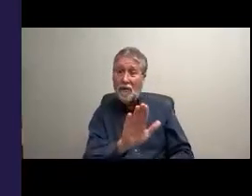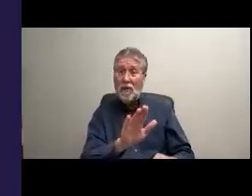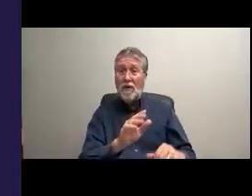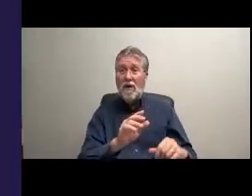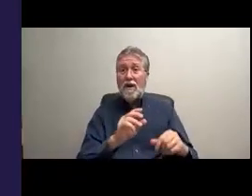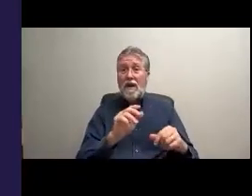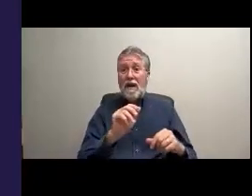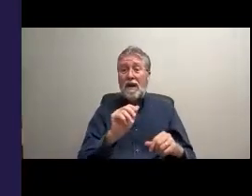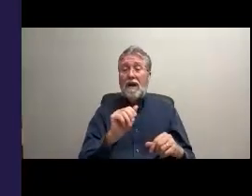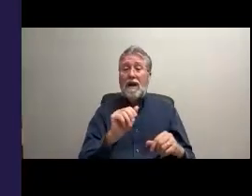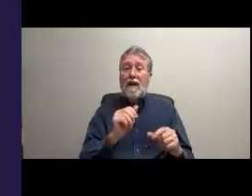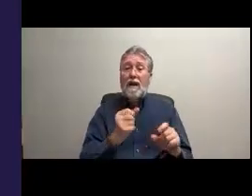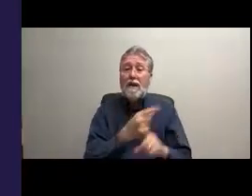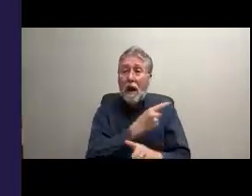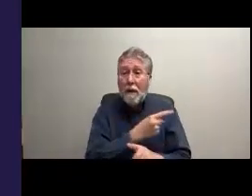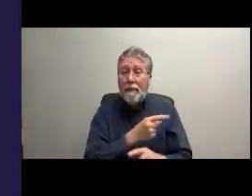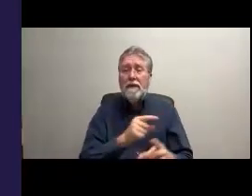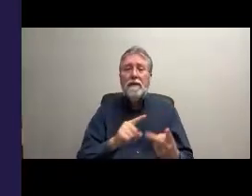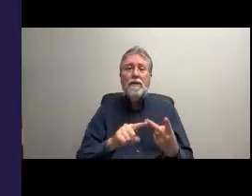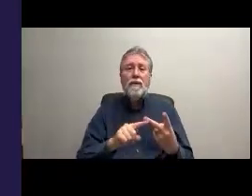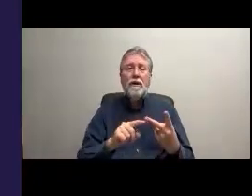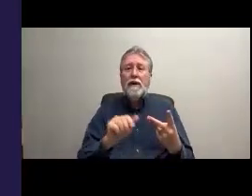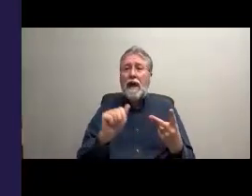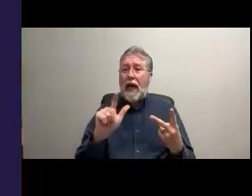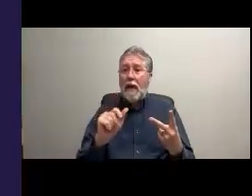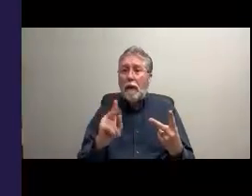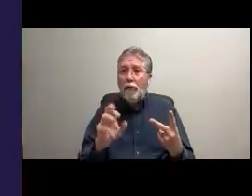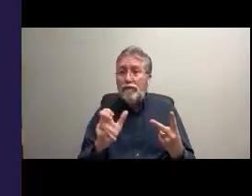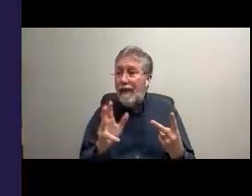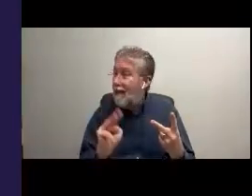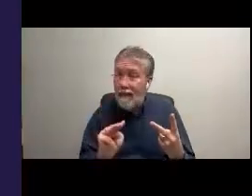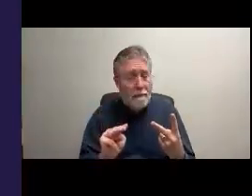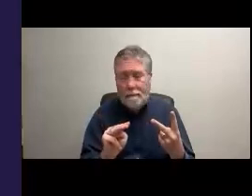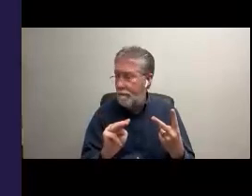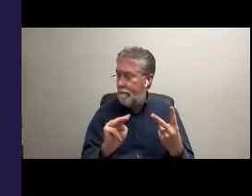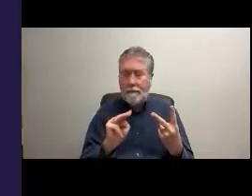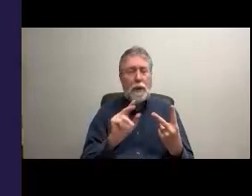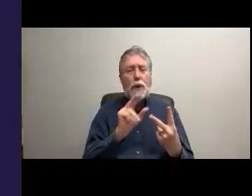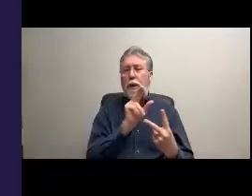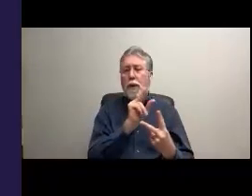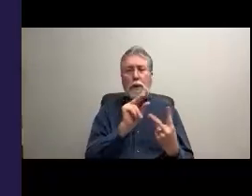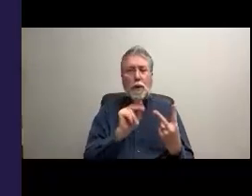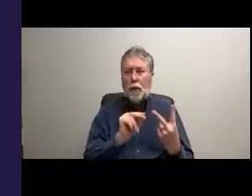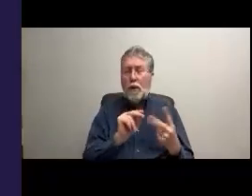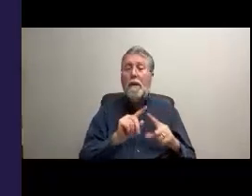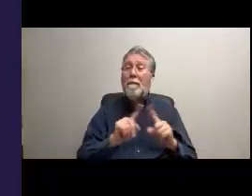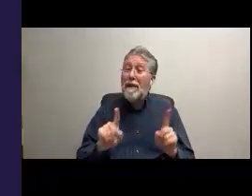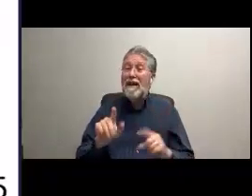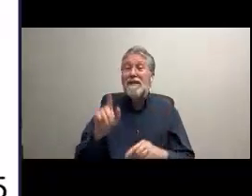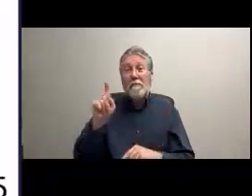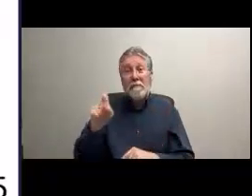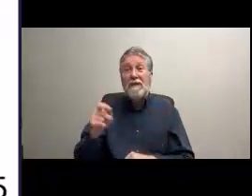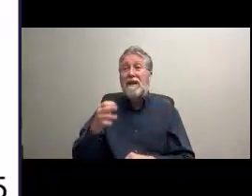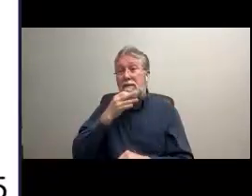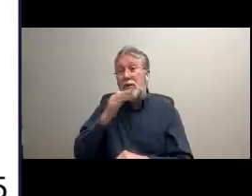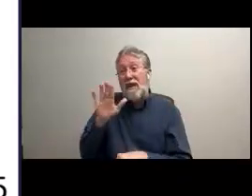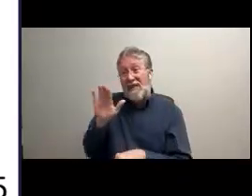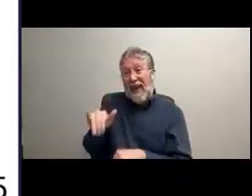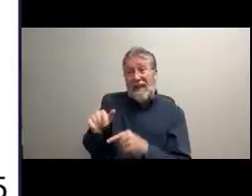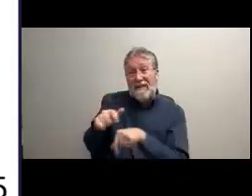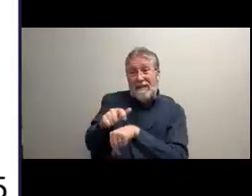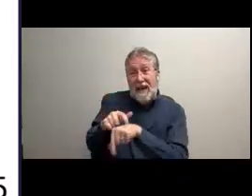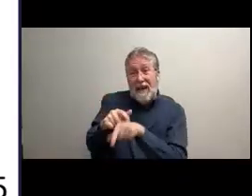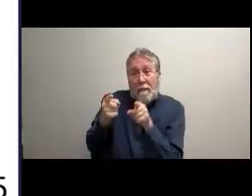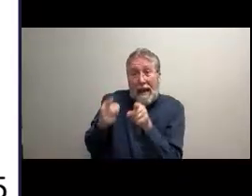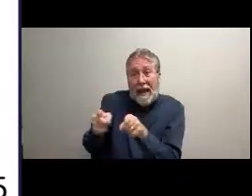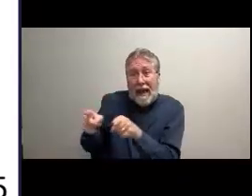de anomalías. Es necesario ser un experto en el contexto de los eventos o en el período que se esté estudiando. Y voy a terminar